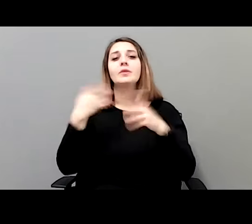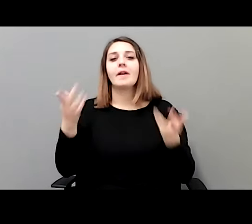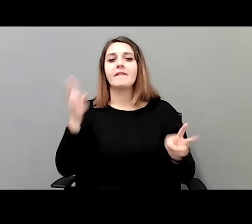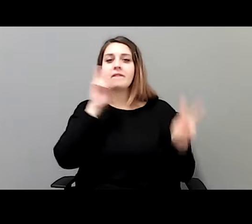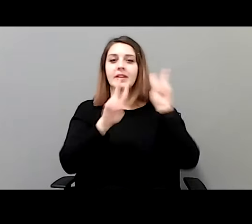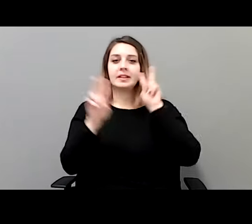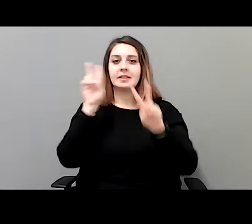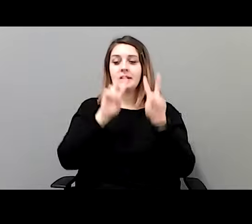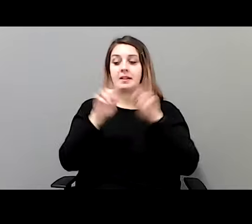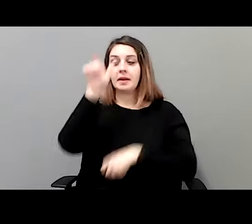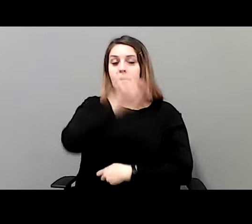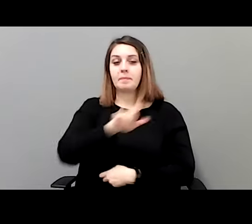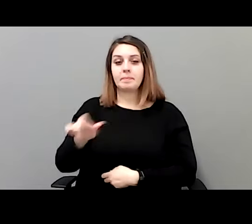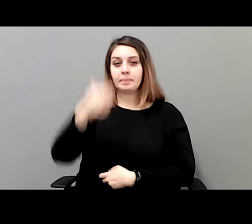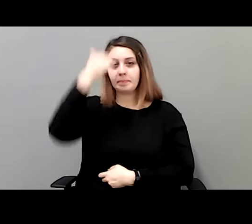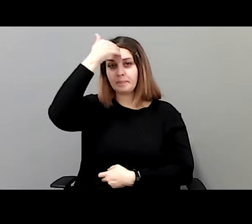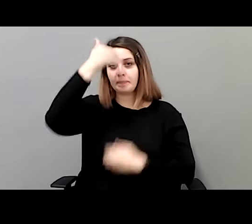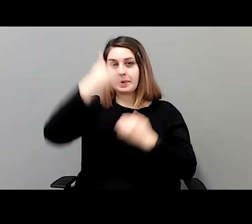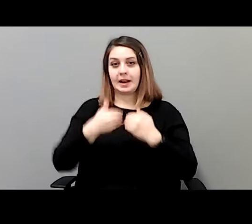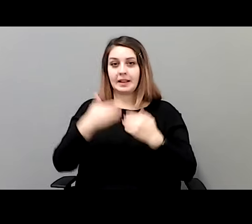las personas con parálisis cerebral